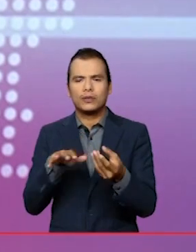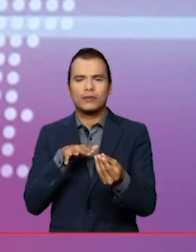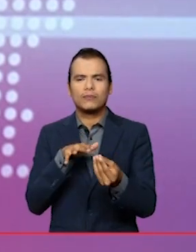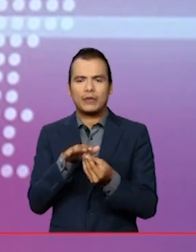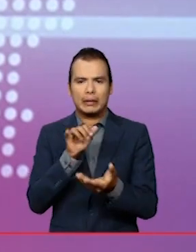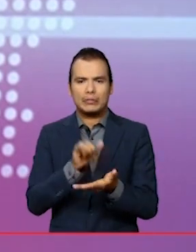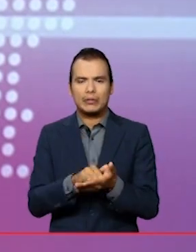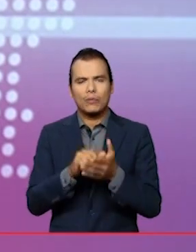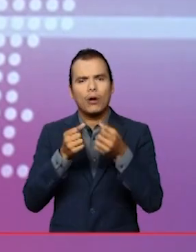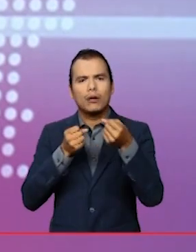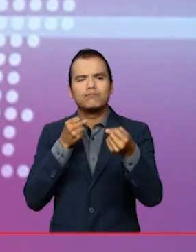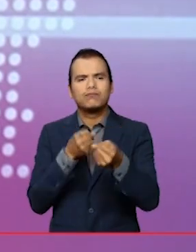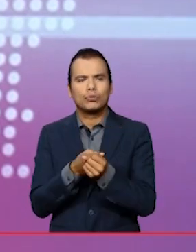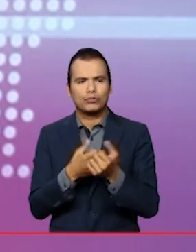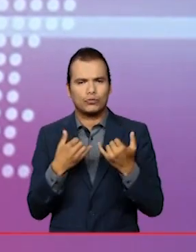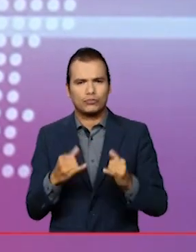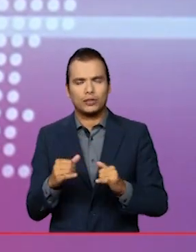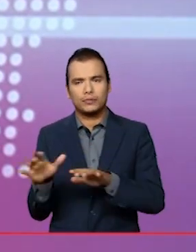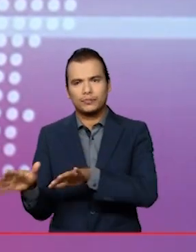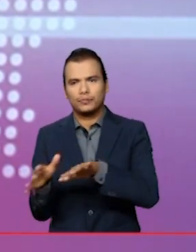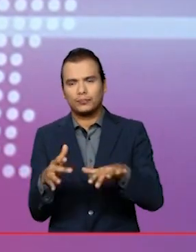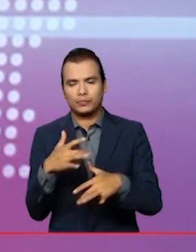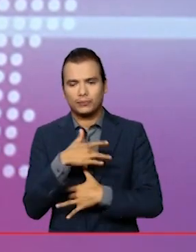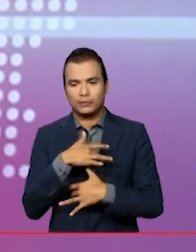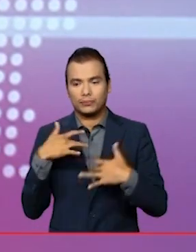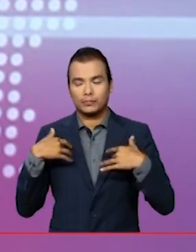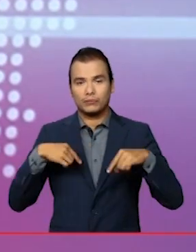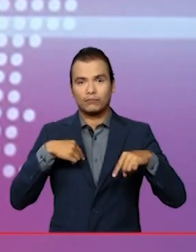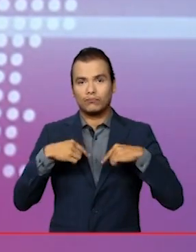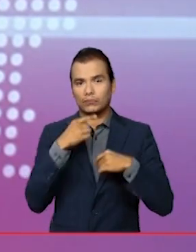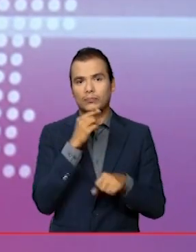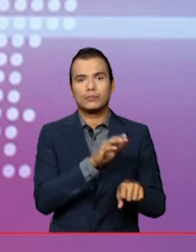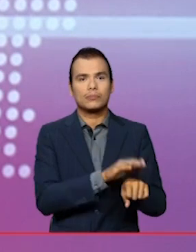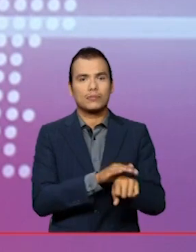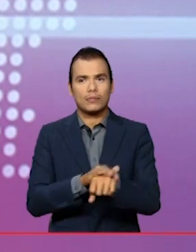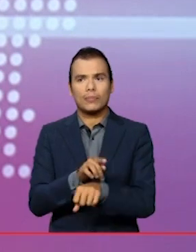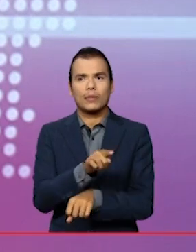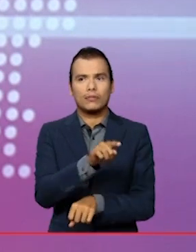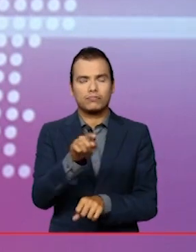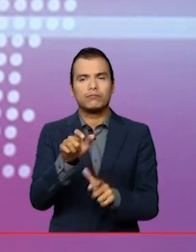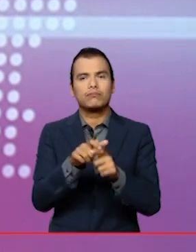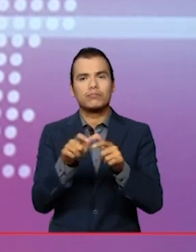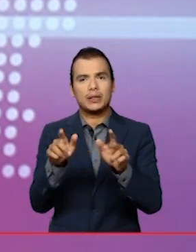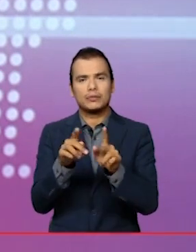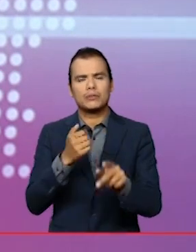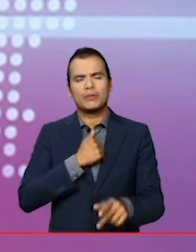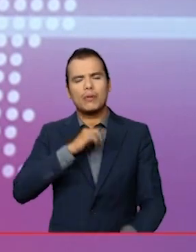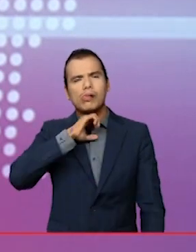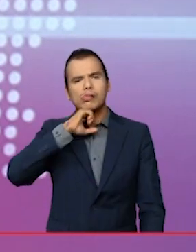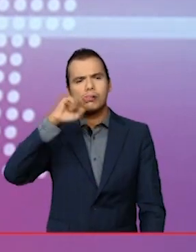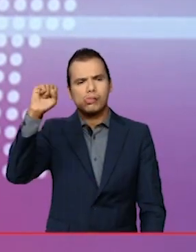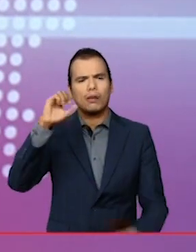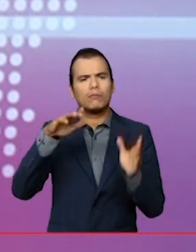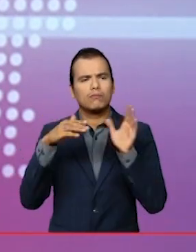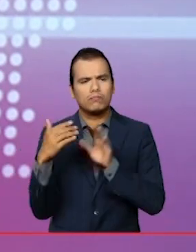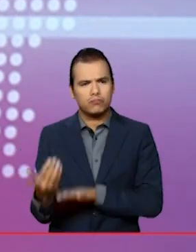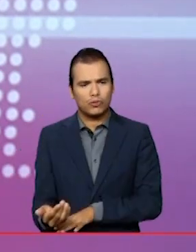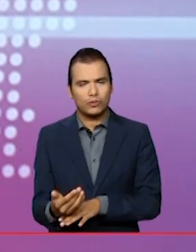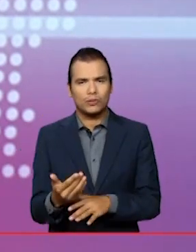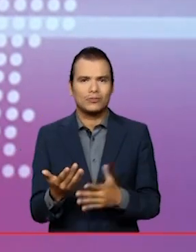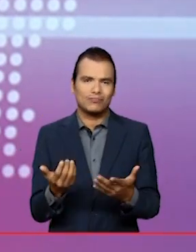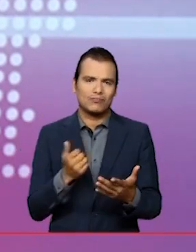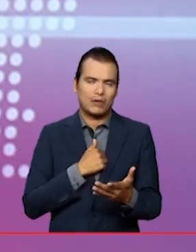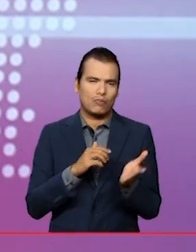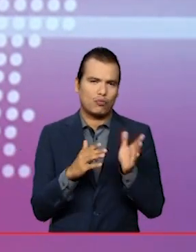En Itzmina, Chocó, las autoridades de salud encendieron las alarmas debido al aumento de casos de personas que se han quitado la vida, por lo que han activado una ruta